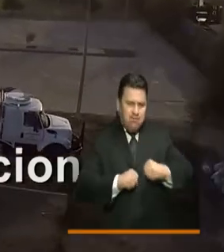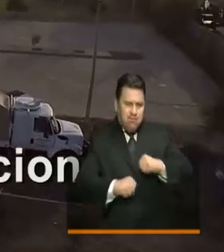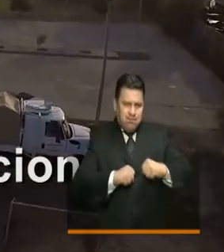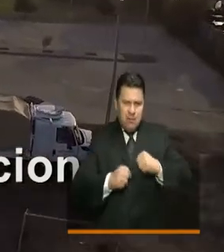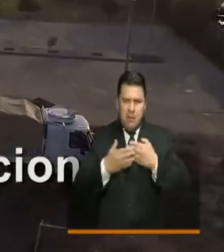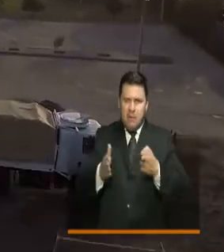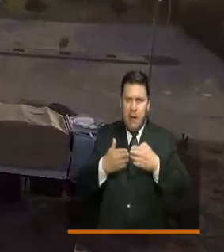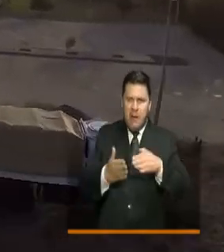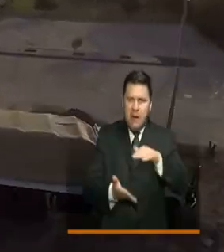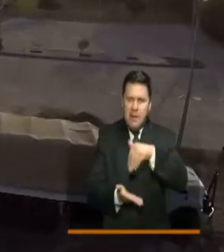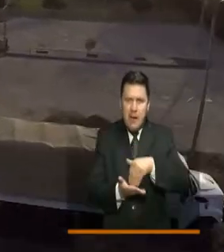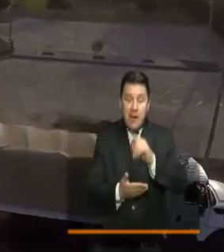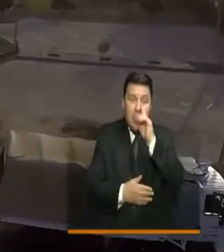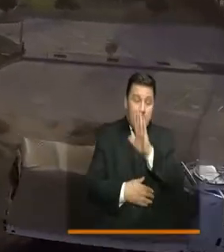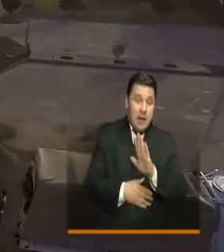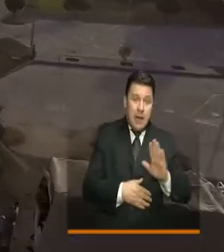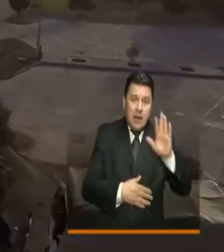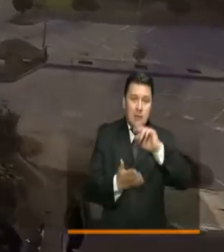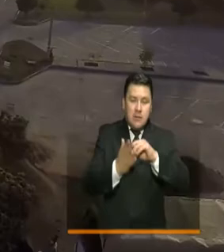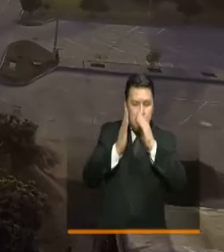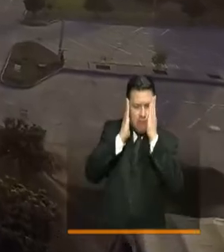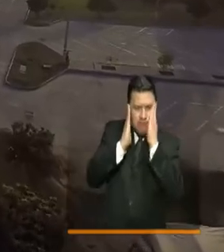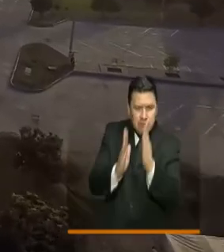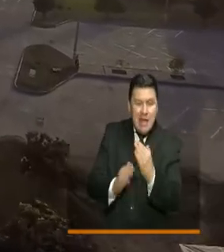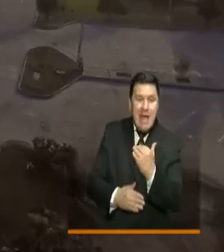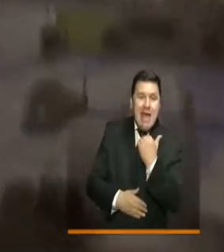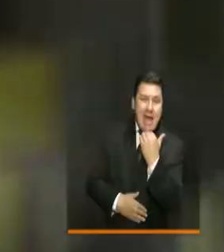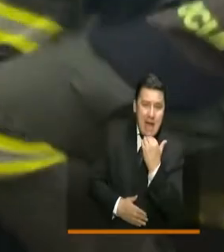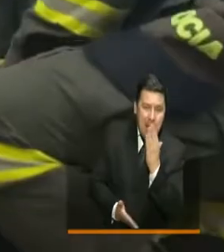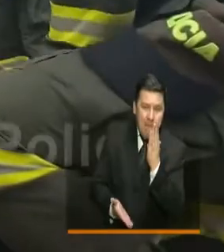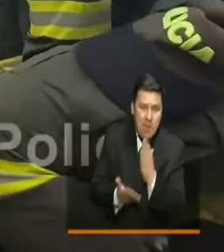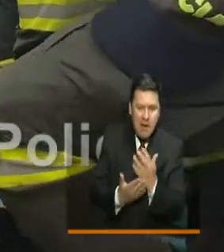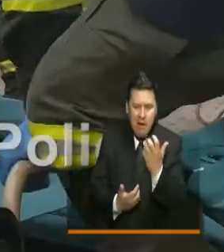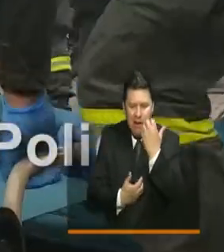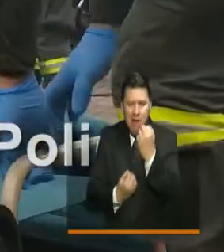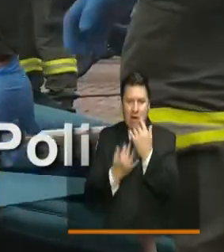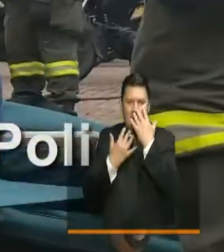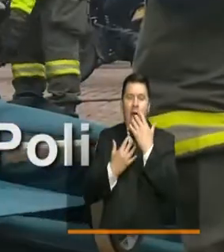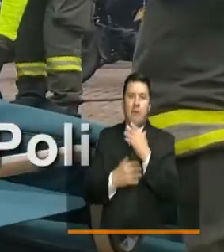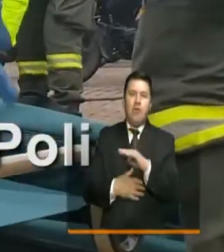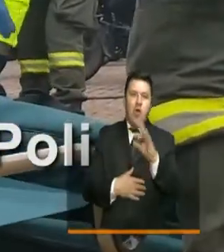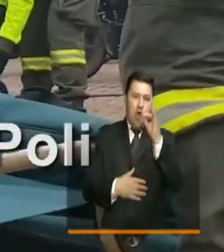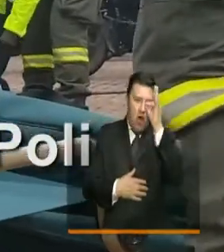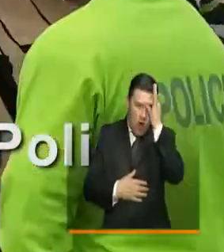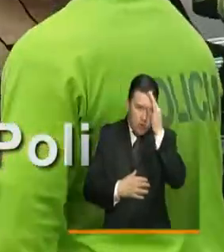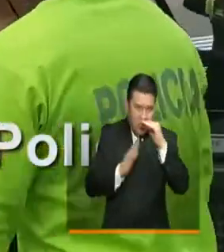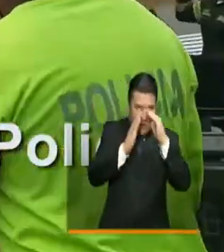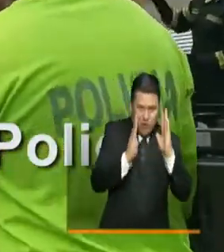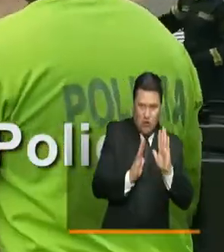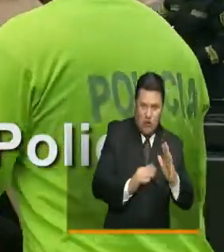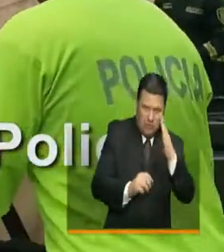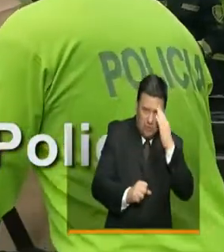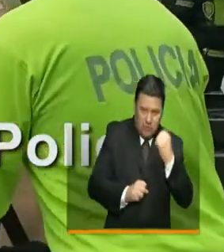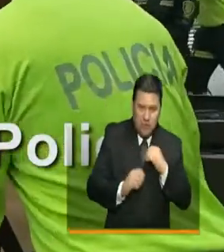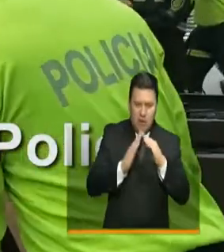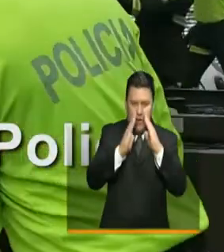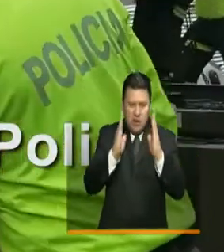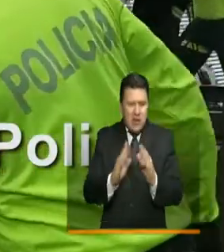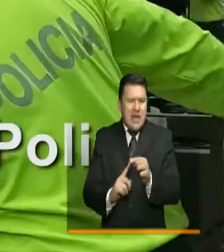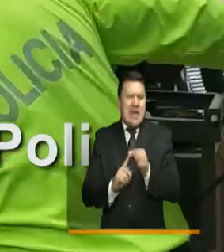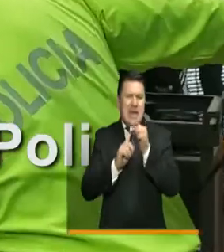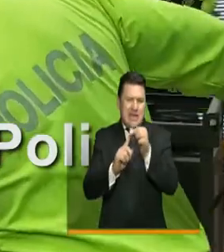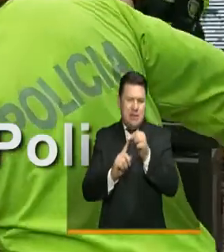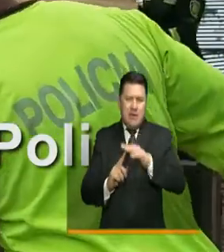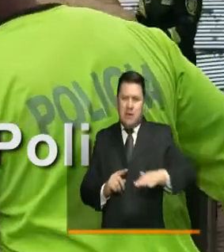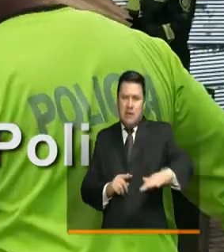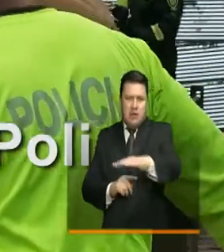todo el territorio nacional para atender posibles casos de contagio. Hospitales de campaña, contenedores y alojamientos exclusivos